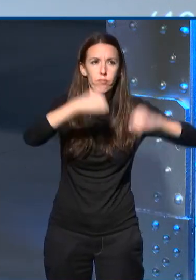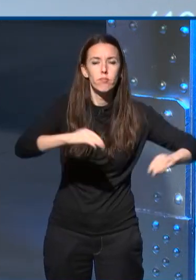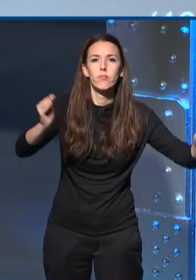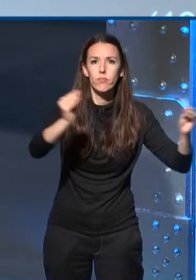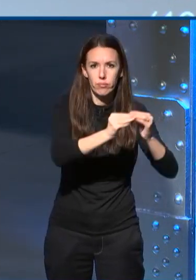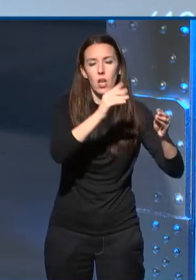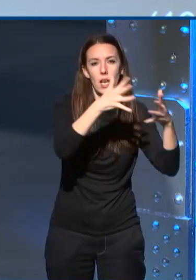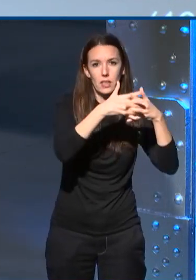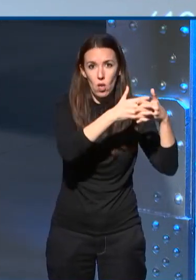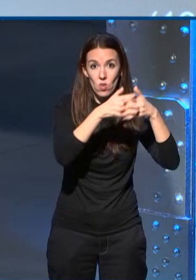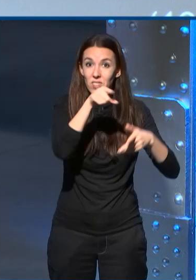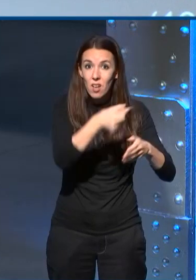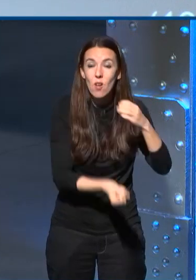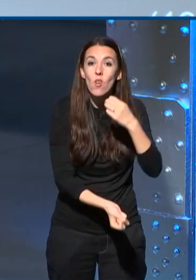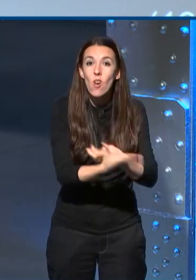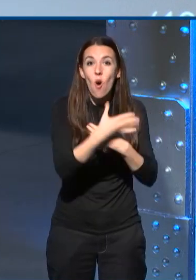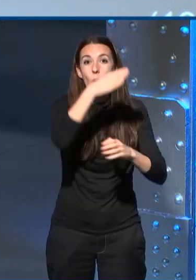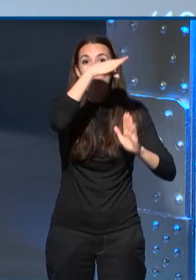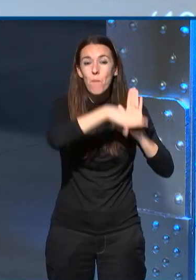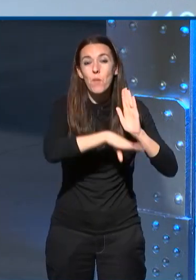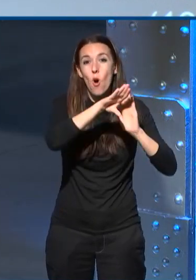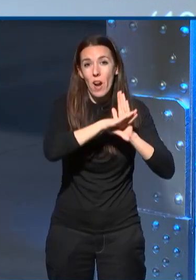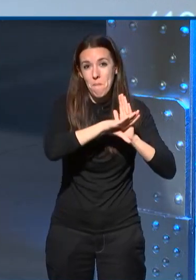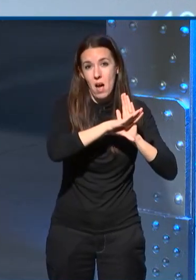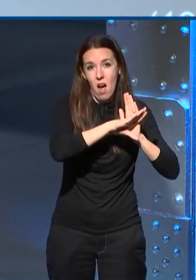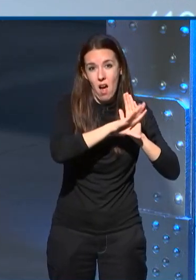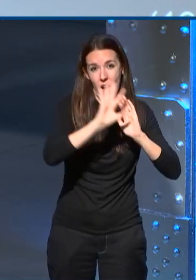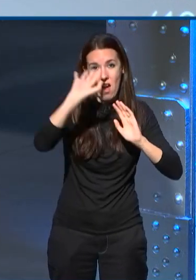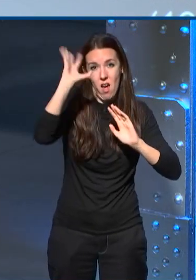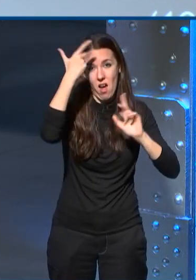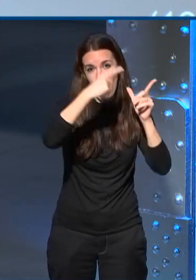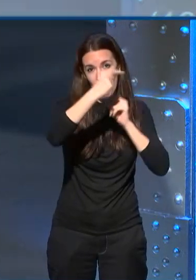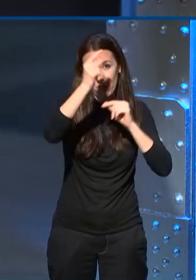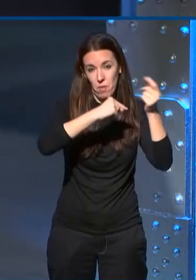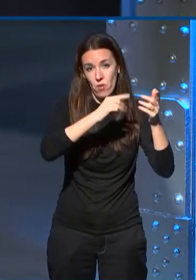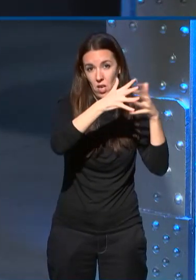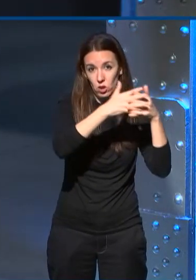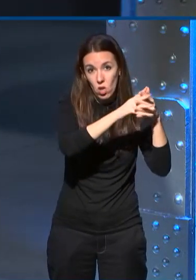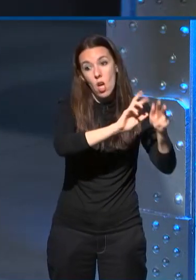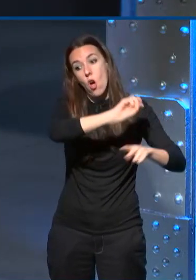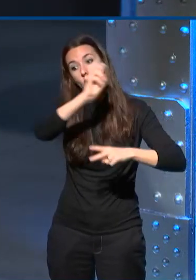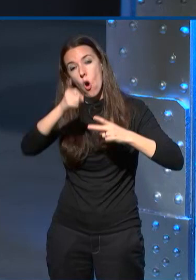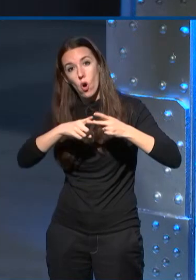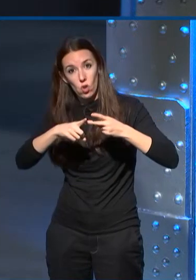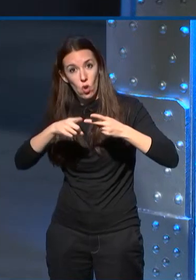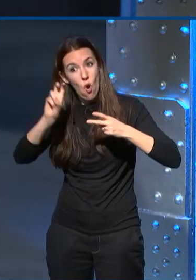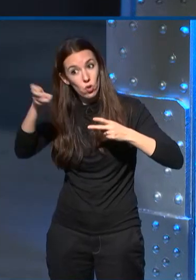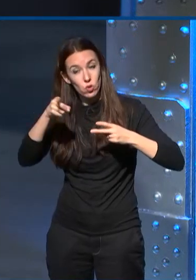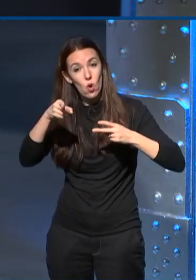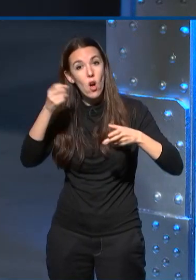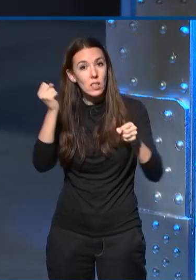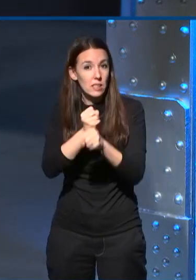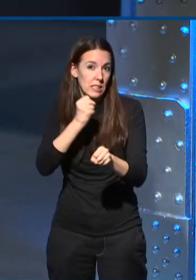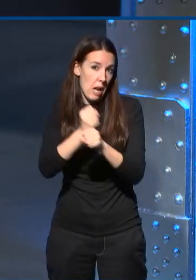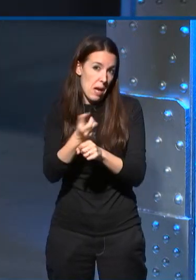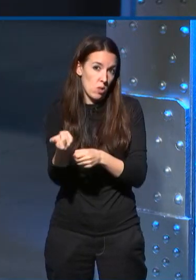curiosamente fue el padre del programa espacial estadounidense. En el lado ruso tenemos a Sergei Korolev, que estaba trabajando en un